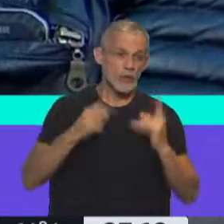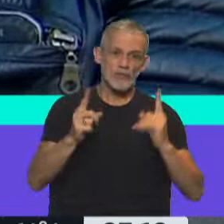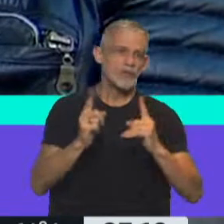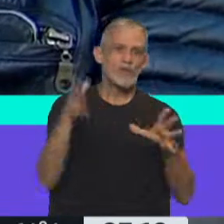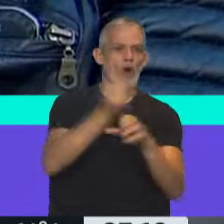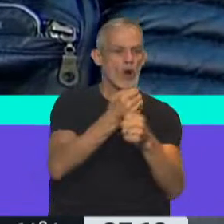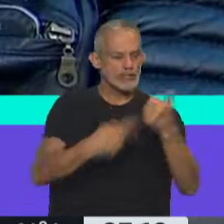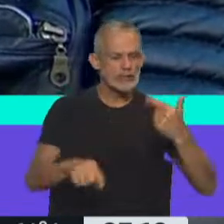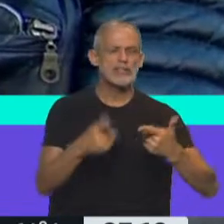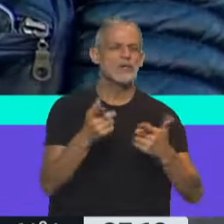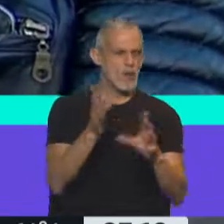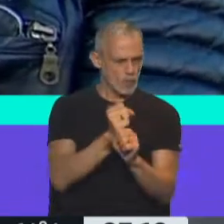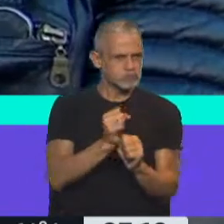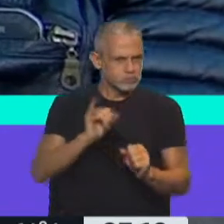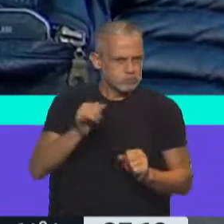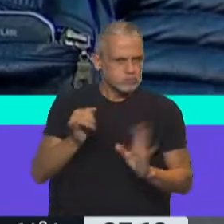transporte público.